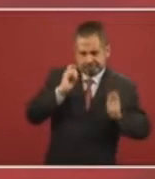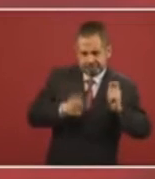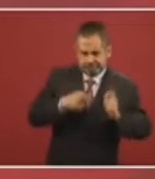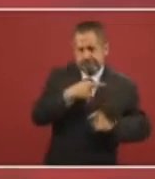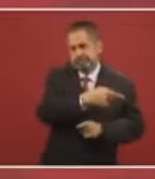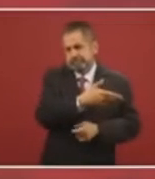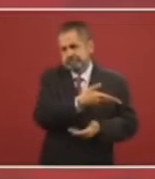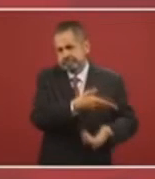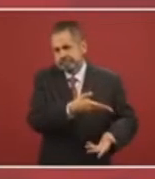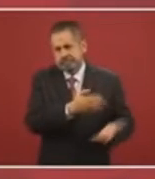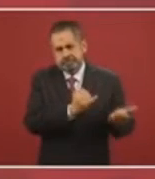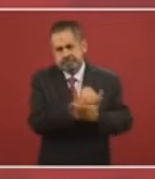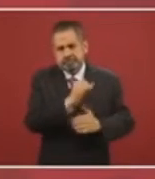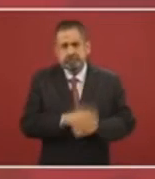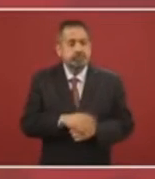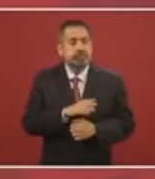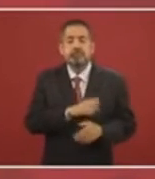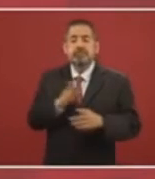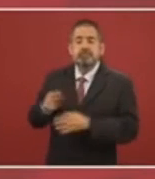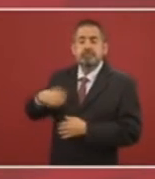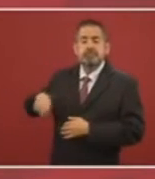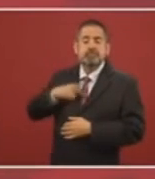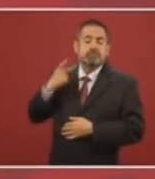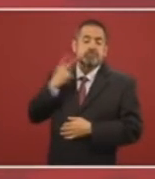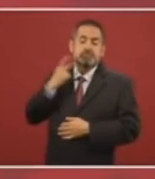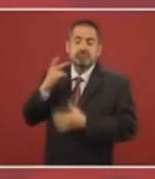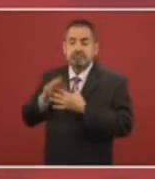si se deja en manos de políticos